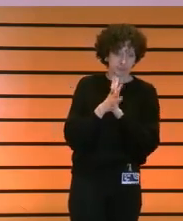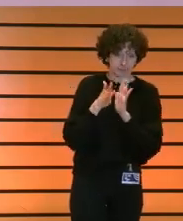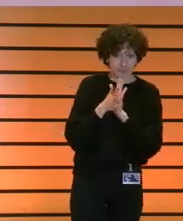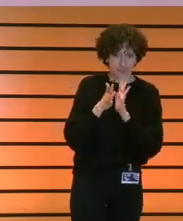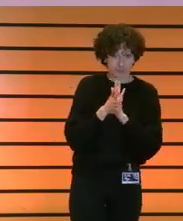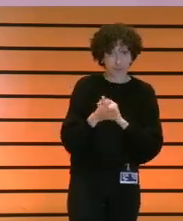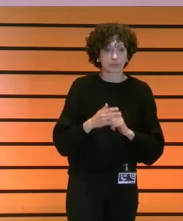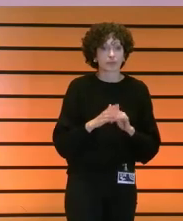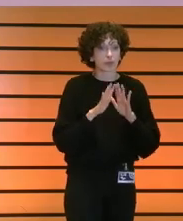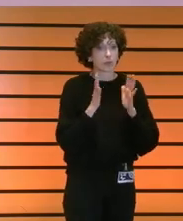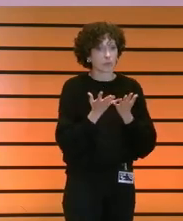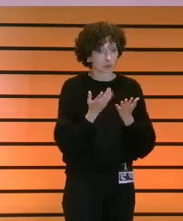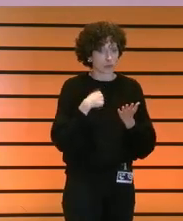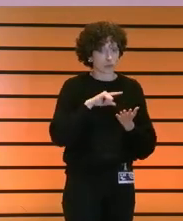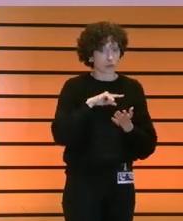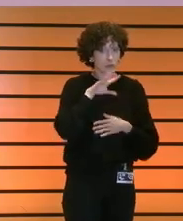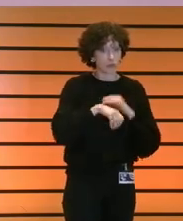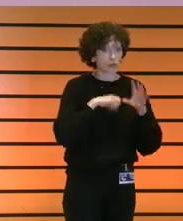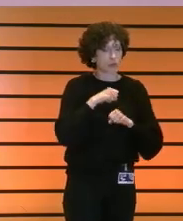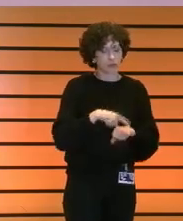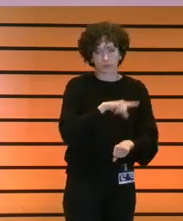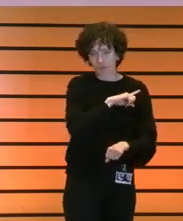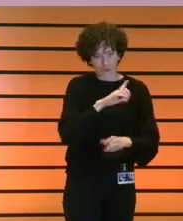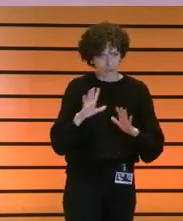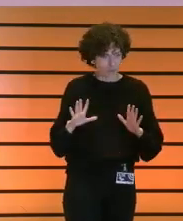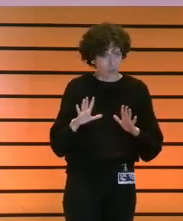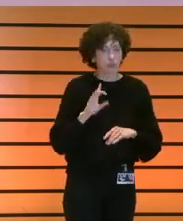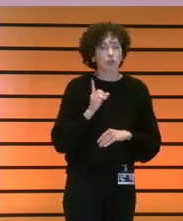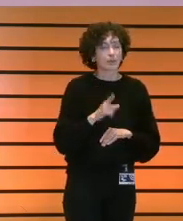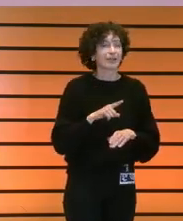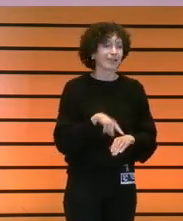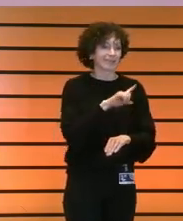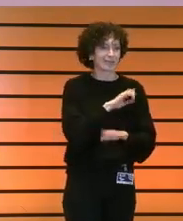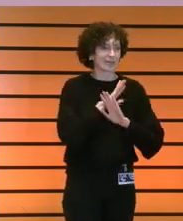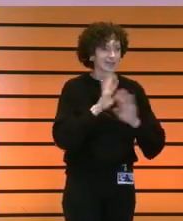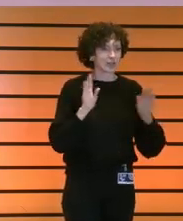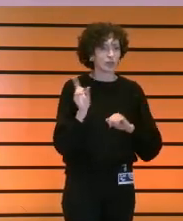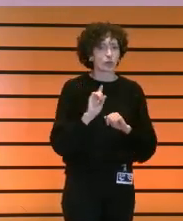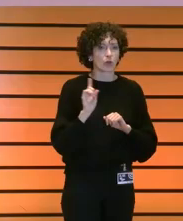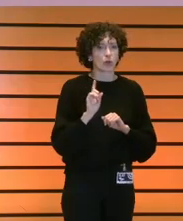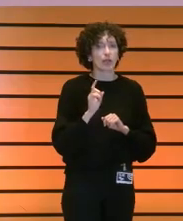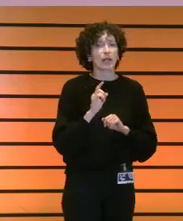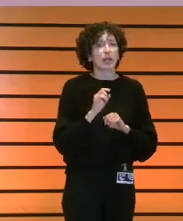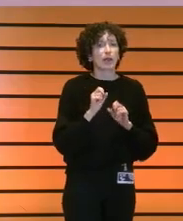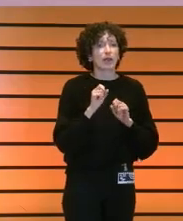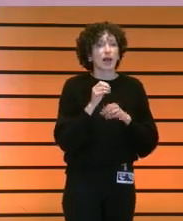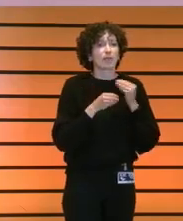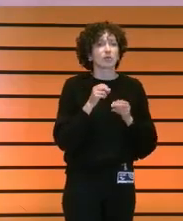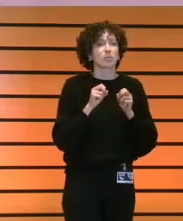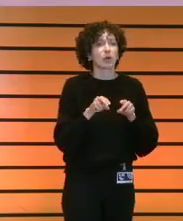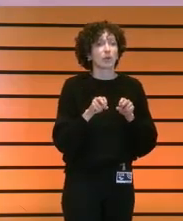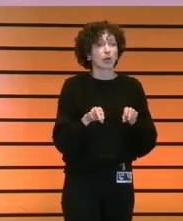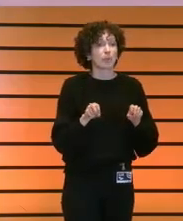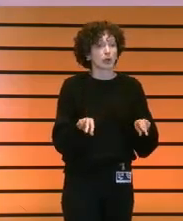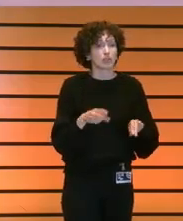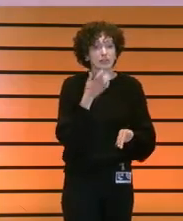consumo en el mundo es excesivo, y no es que solamente es que sea excesivo, sino que cada vez lo estamos haciendo un poquito peor. Porque si